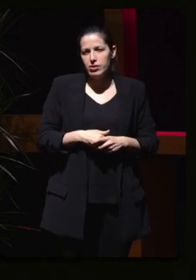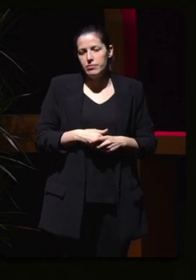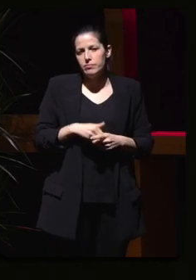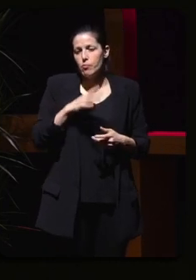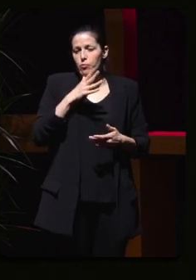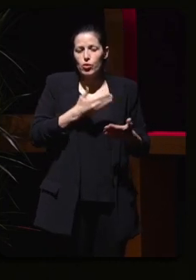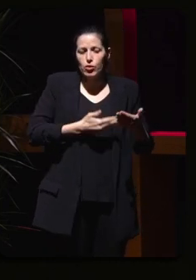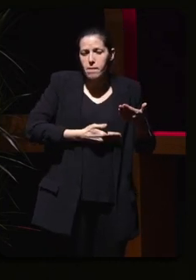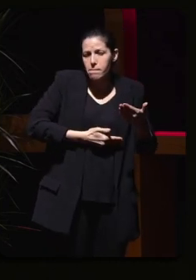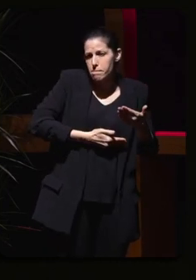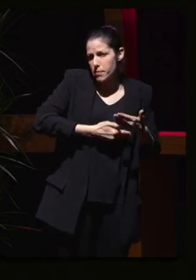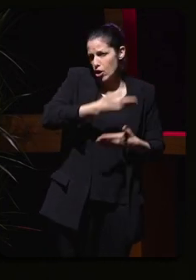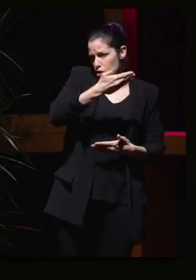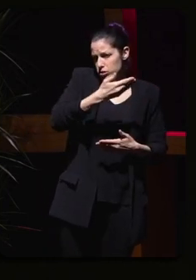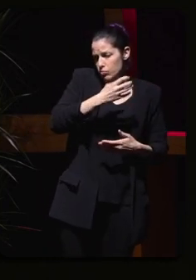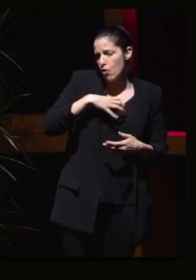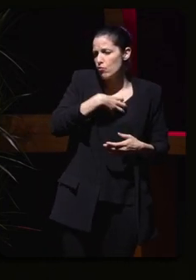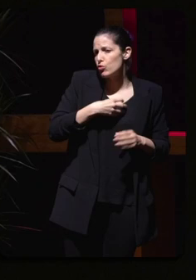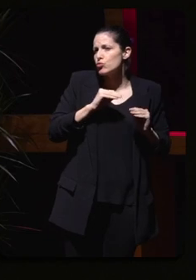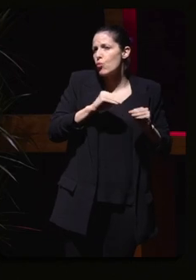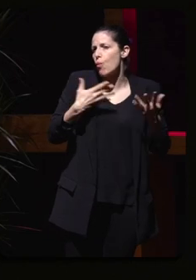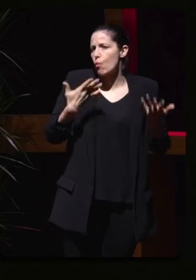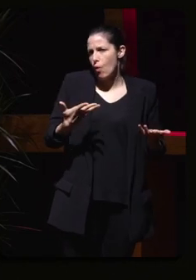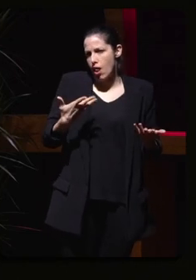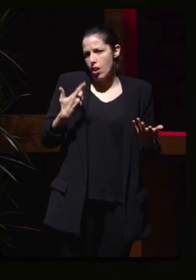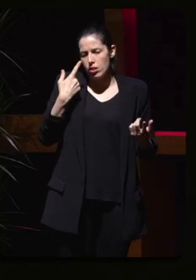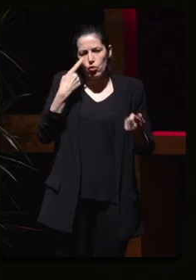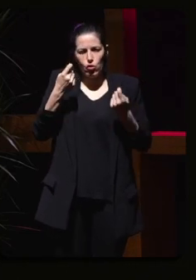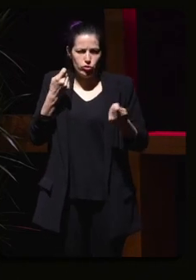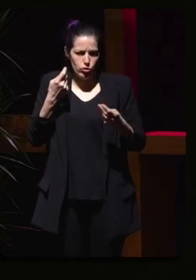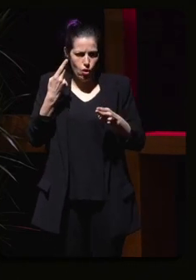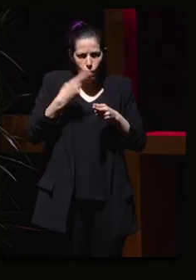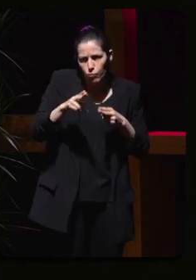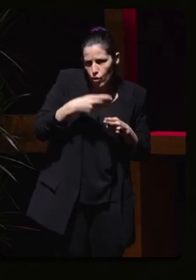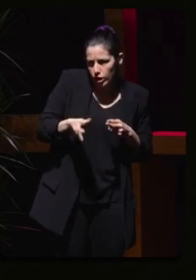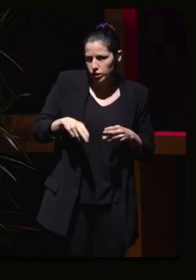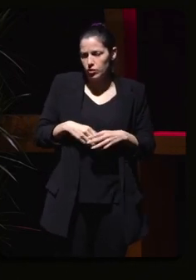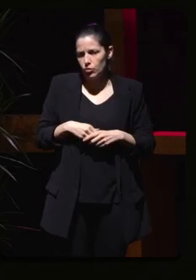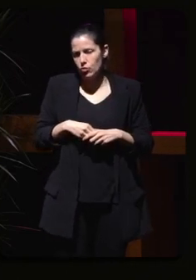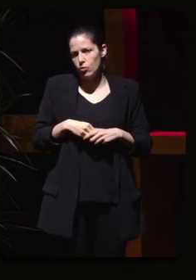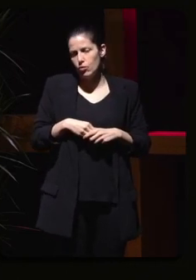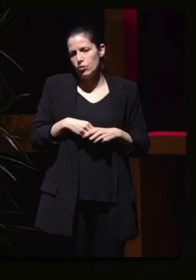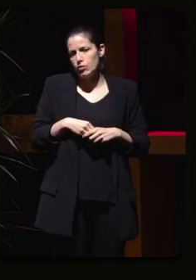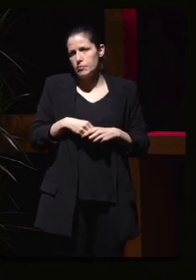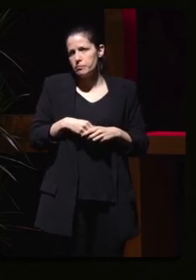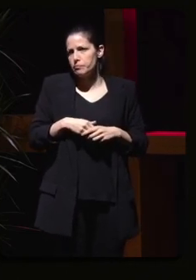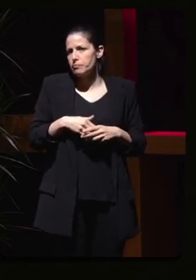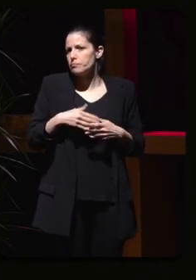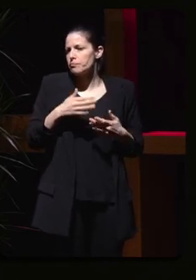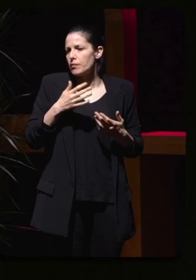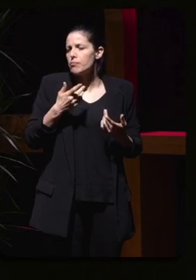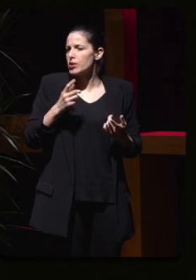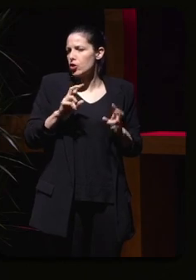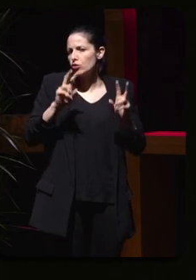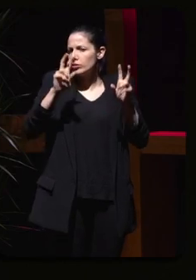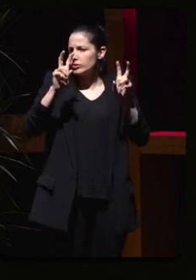función del periodismo, ¿no? Y eso ya en este momento hay una promiscuidad, ¿no? Pero bueno, eso sería